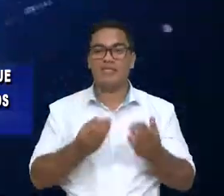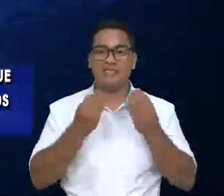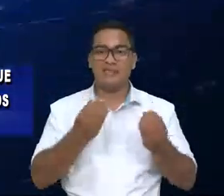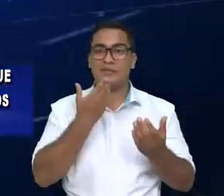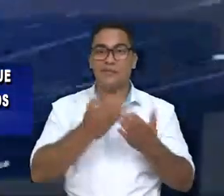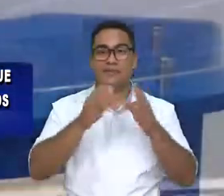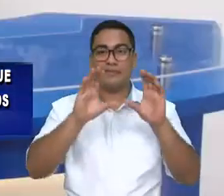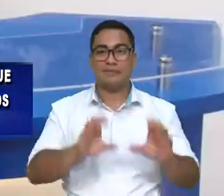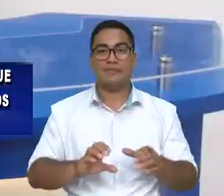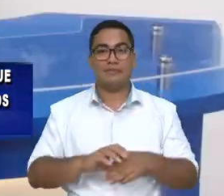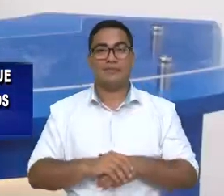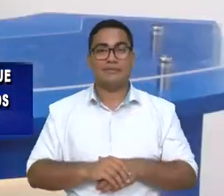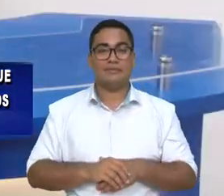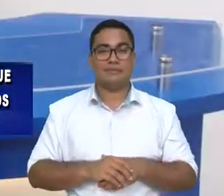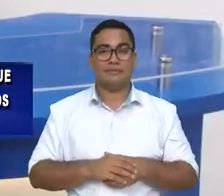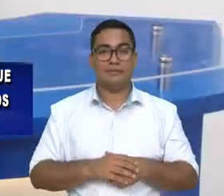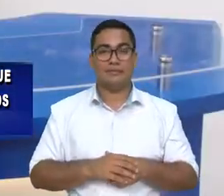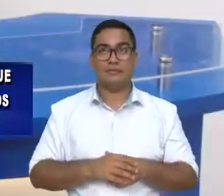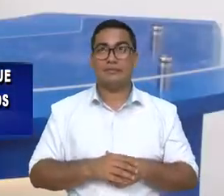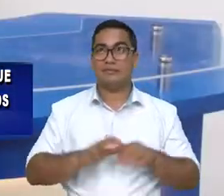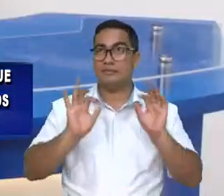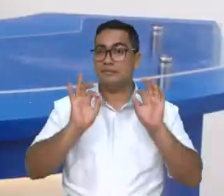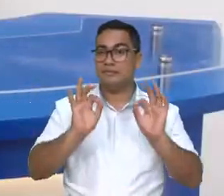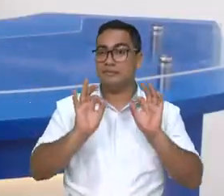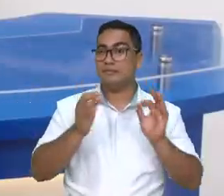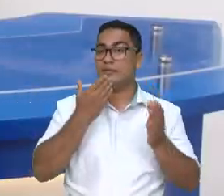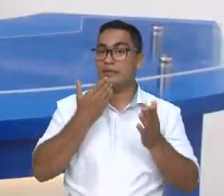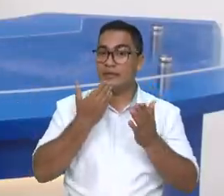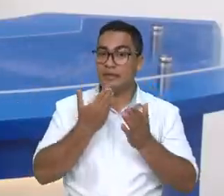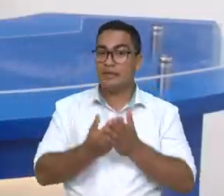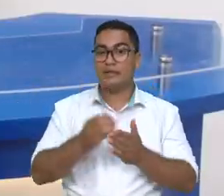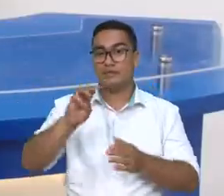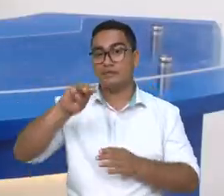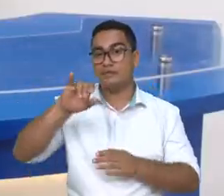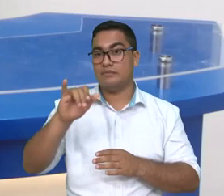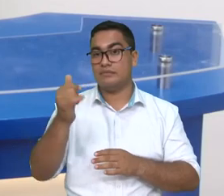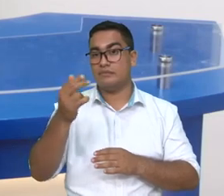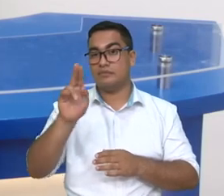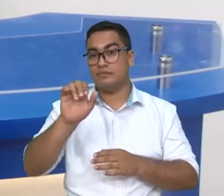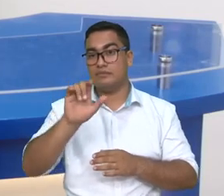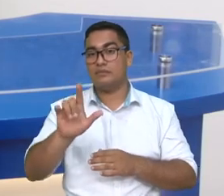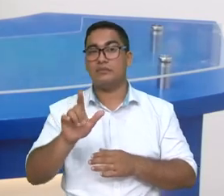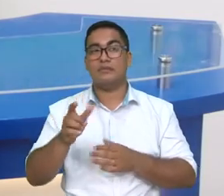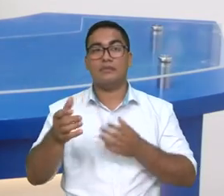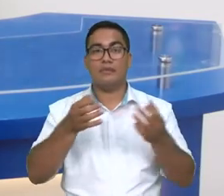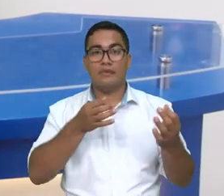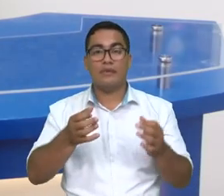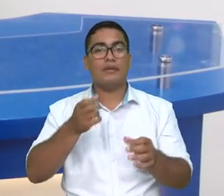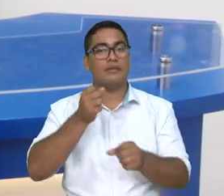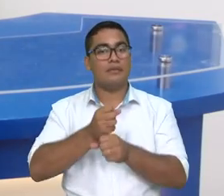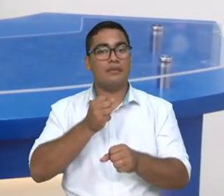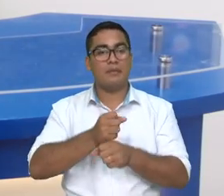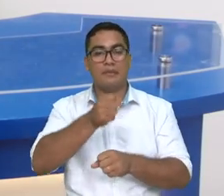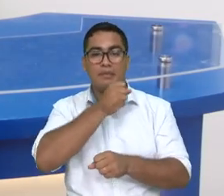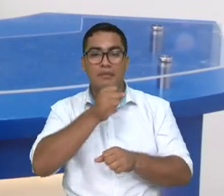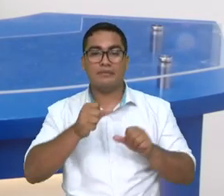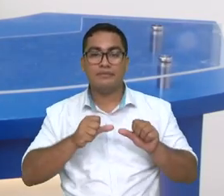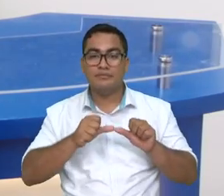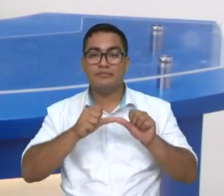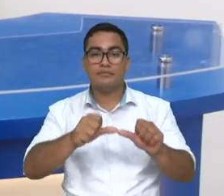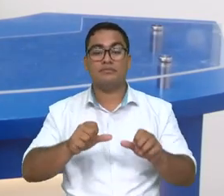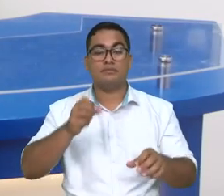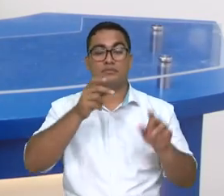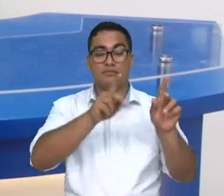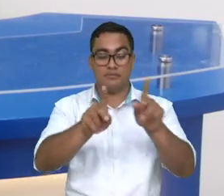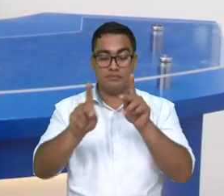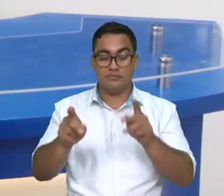Buenas tardes. Bien, gracias Miguel Carranza por tu reporte. Continuamos con más noticias. Trabajadores del